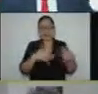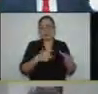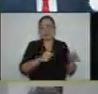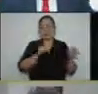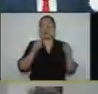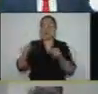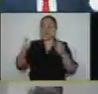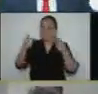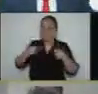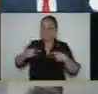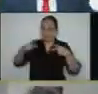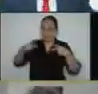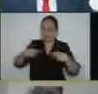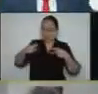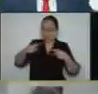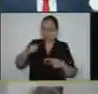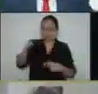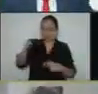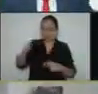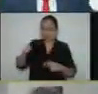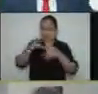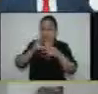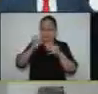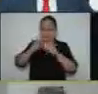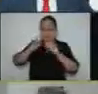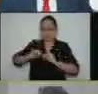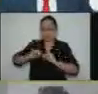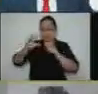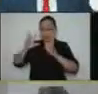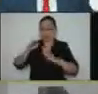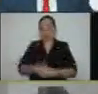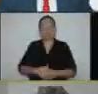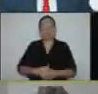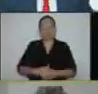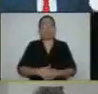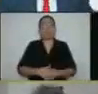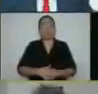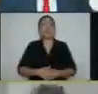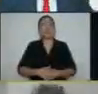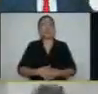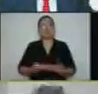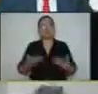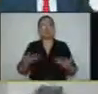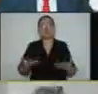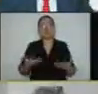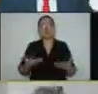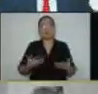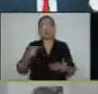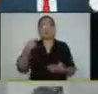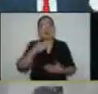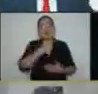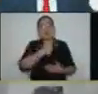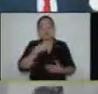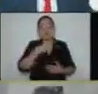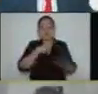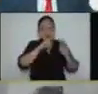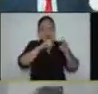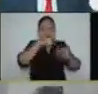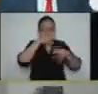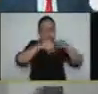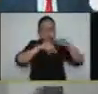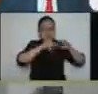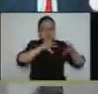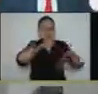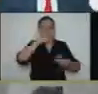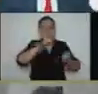el mismo medio que son las prerrogativas, quién tiene mejor utilizar las prerrogativas para informarle